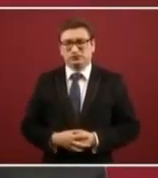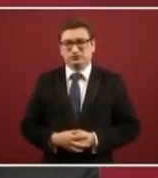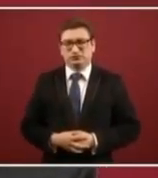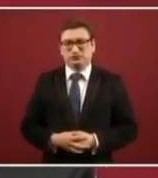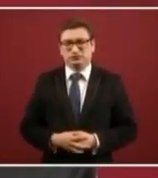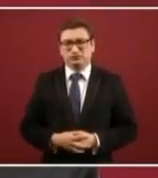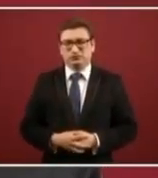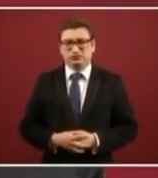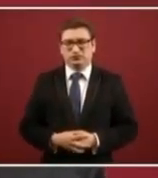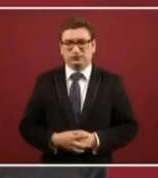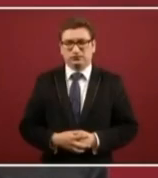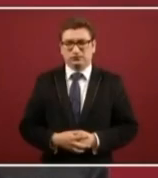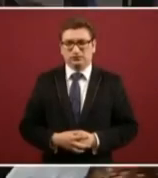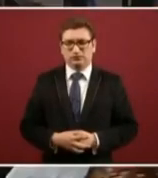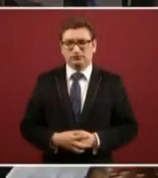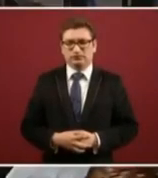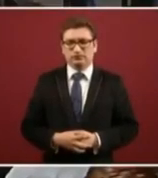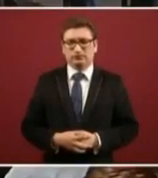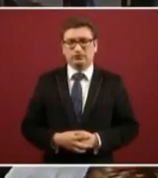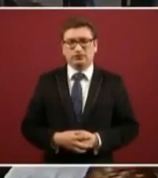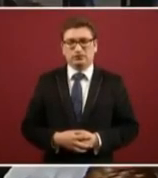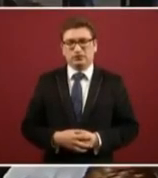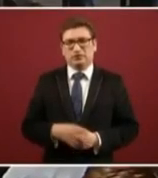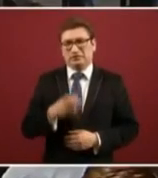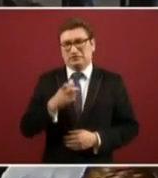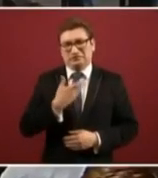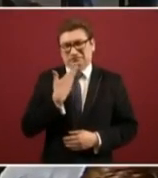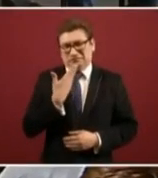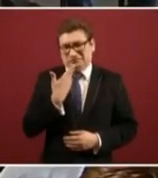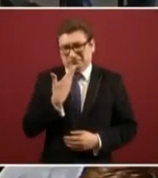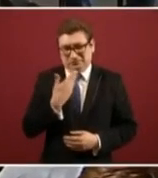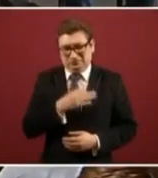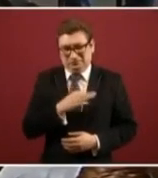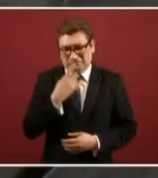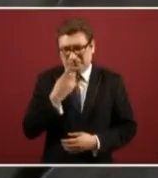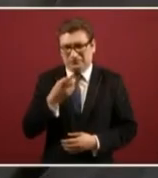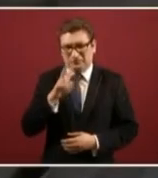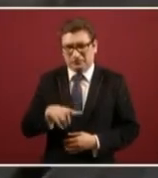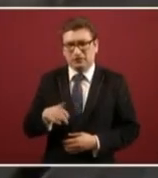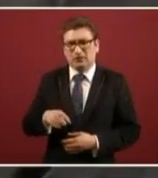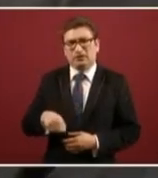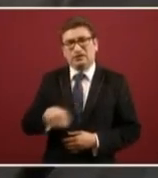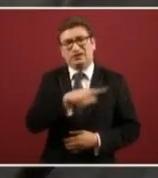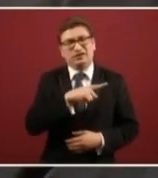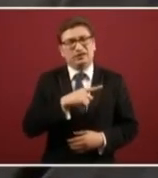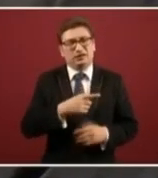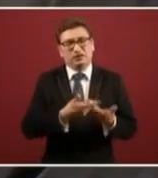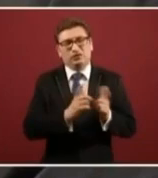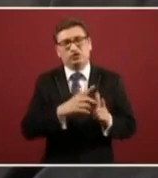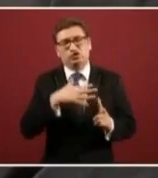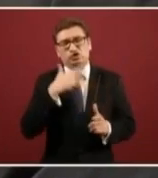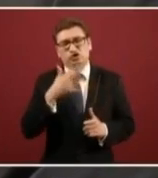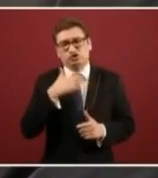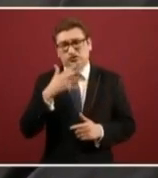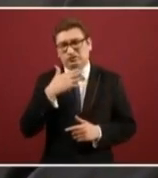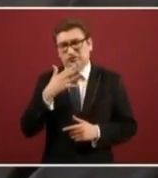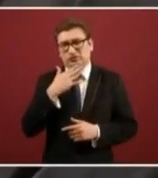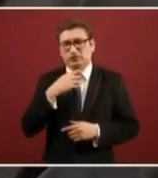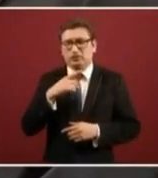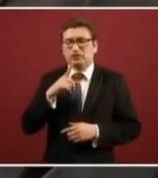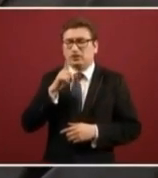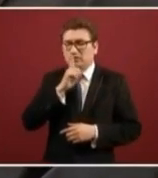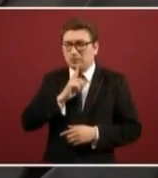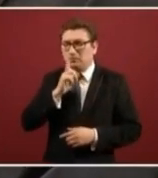soflamas, para decirlo coloquialmente, de estos corruptos